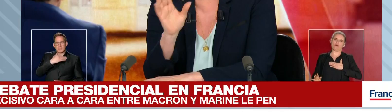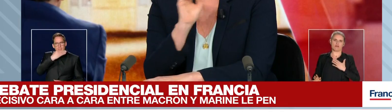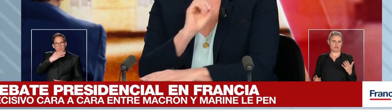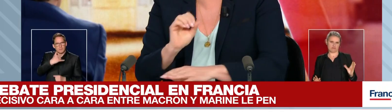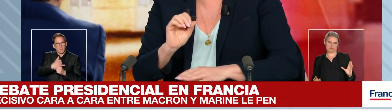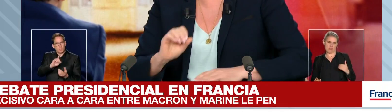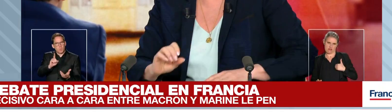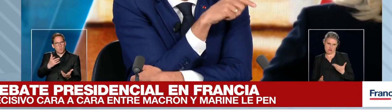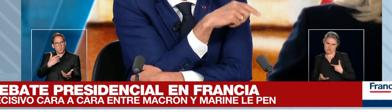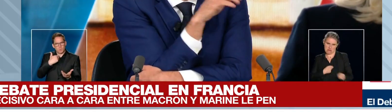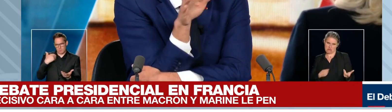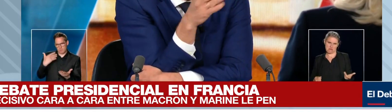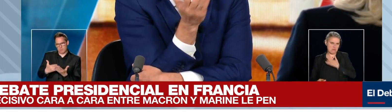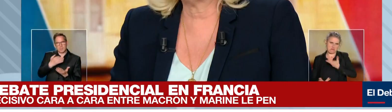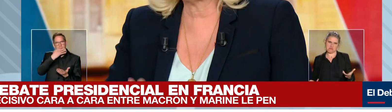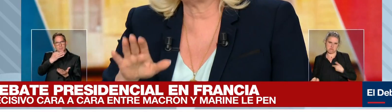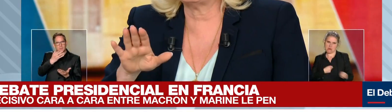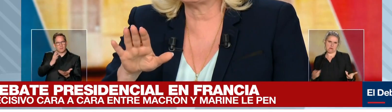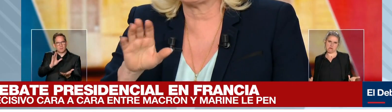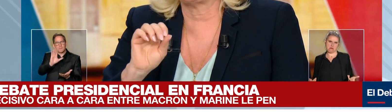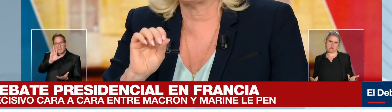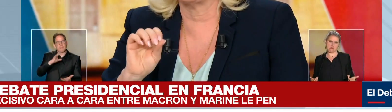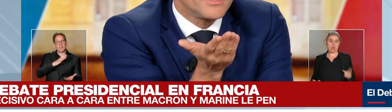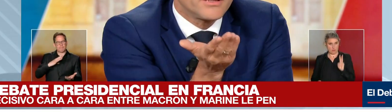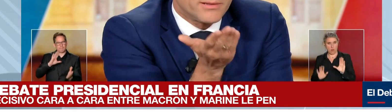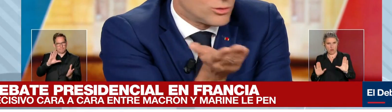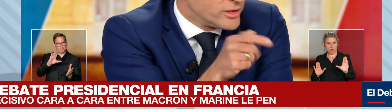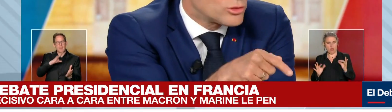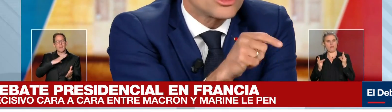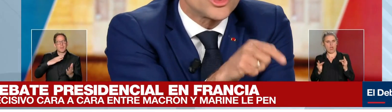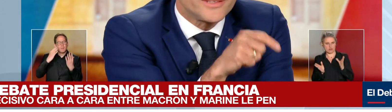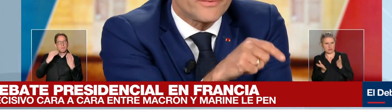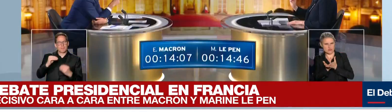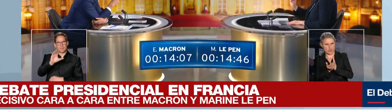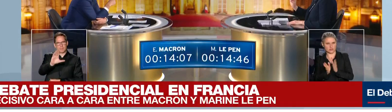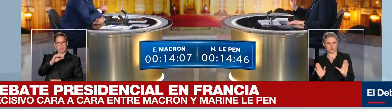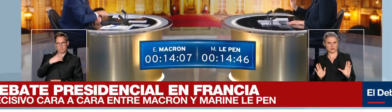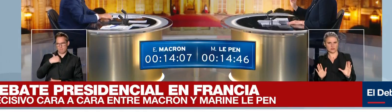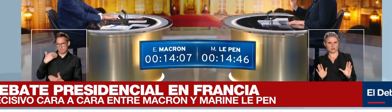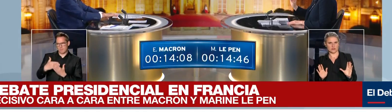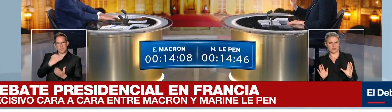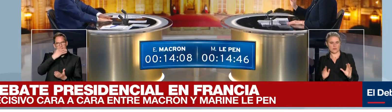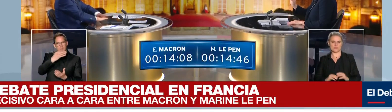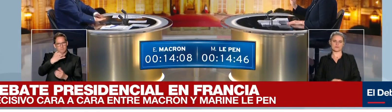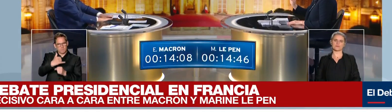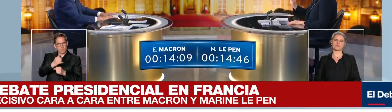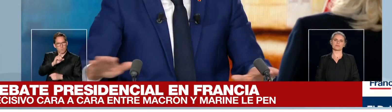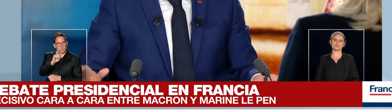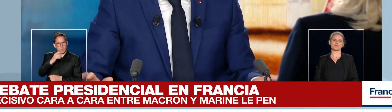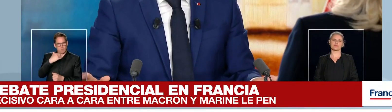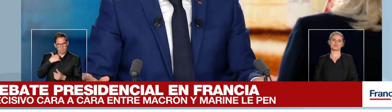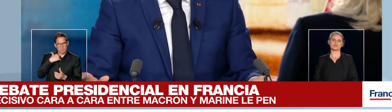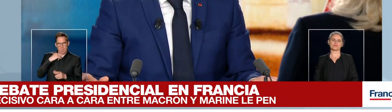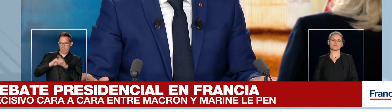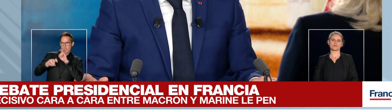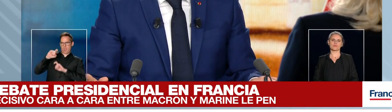Lo que acabo de decir es falso. Postura. Lo que acabo de decir es falso. Señora Le Pen. Pero voy al fondo. Lo que yo digo es falso. No